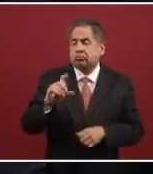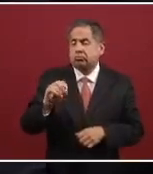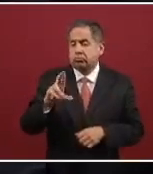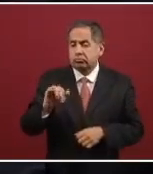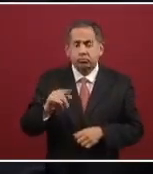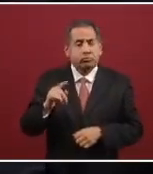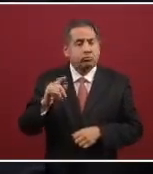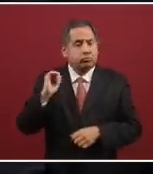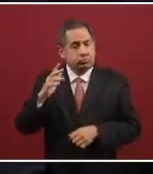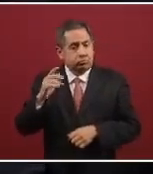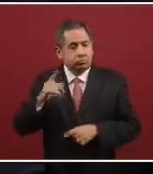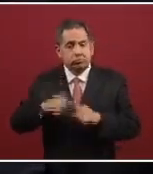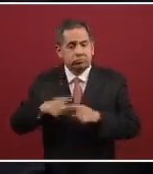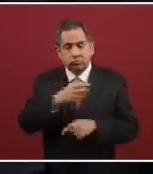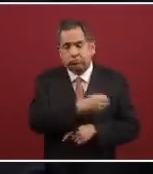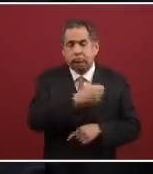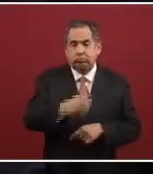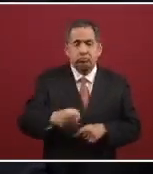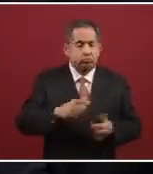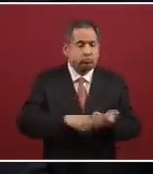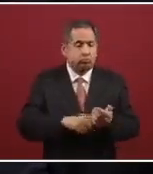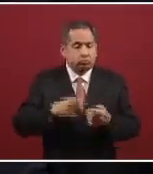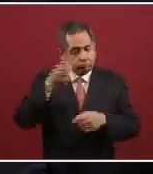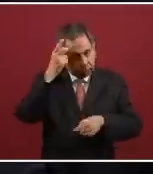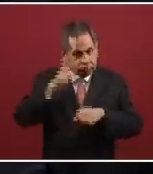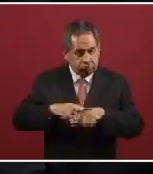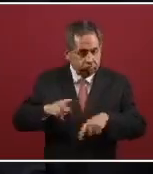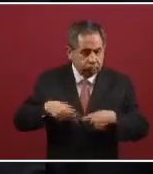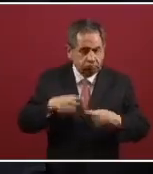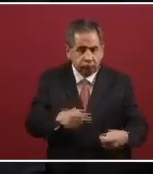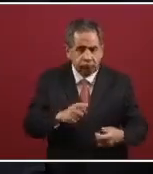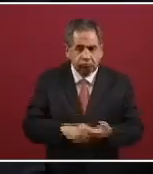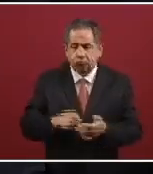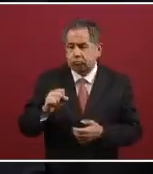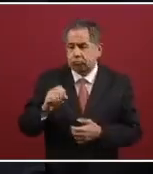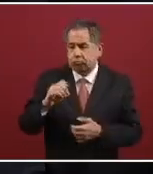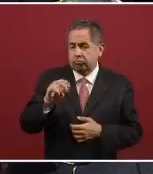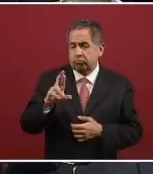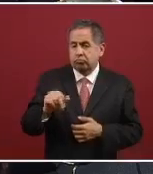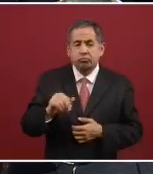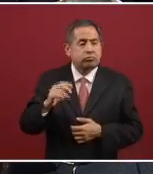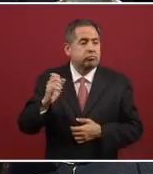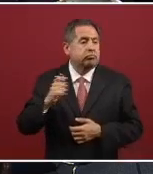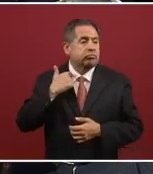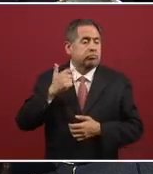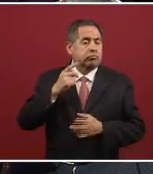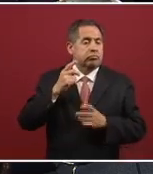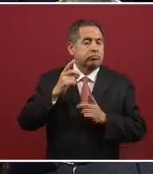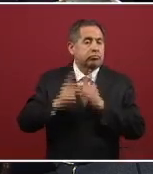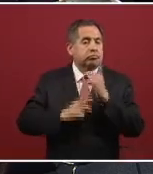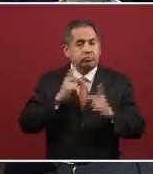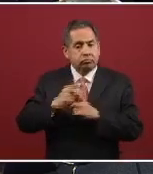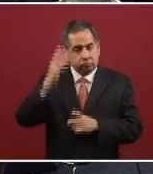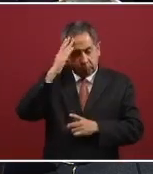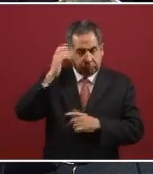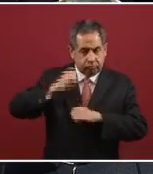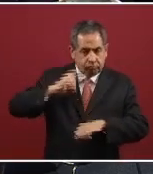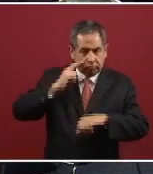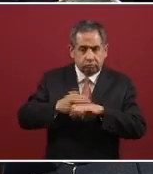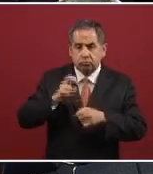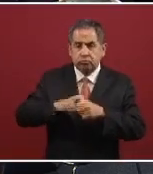fue nombrado directamente por José Eduardo Calzada Rovirosa. Solorio fue el titular del deporte en Querétaro, en la administración